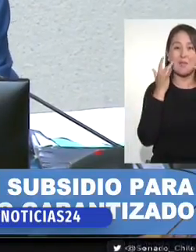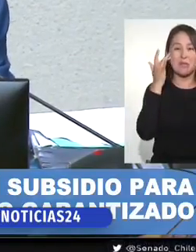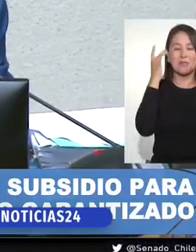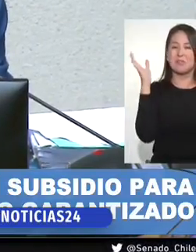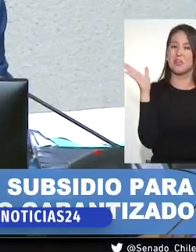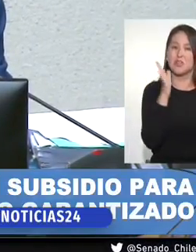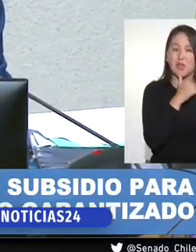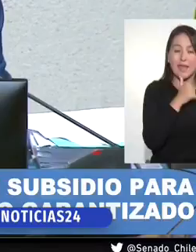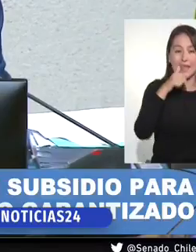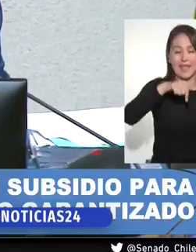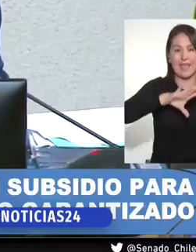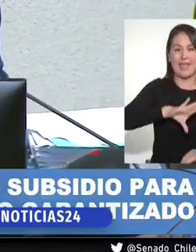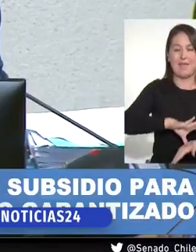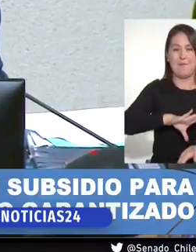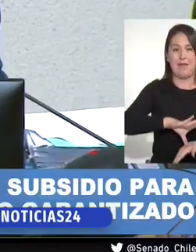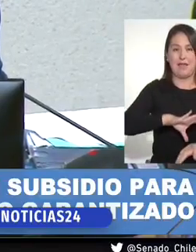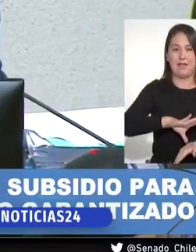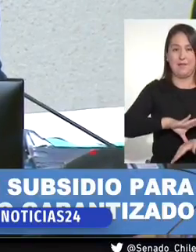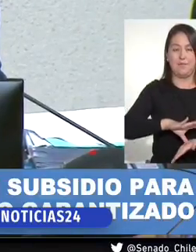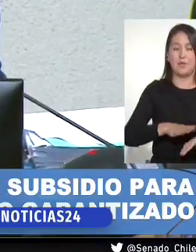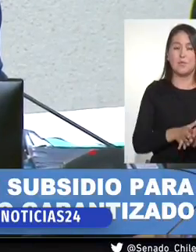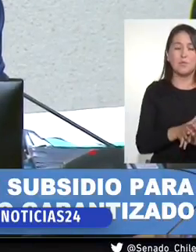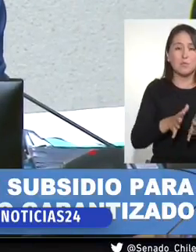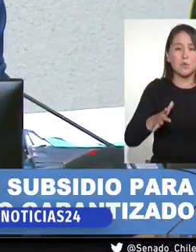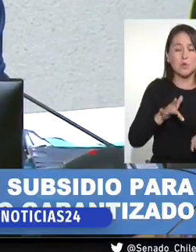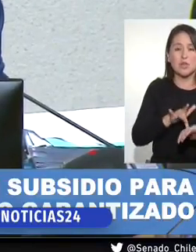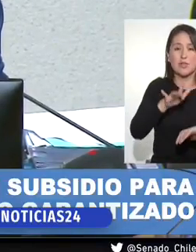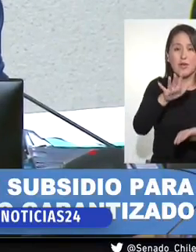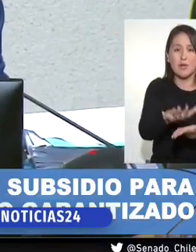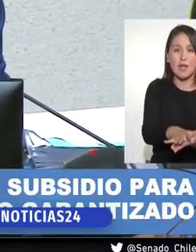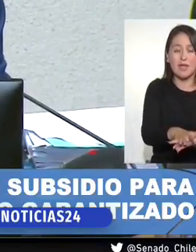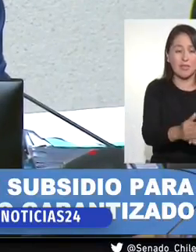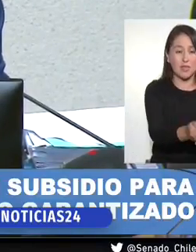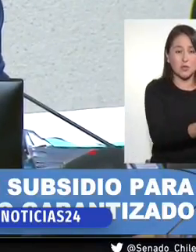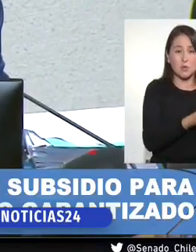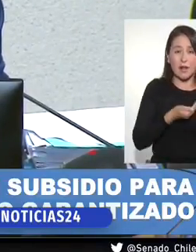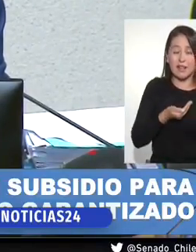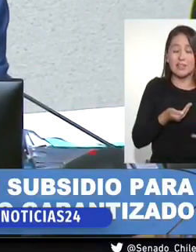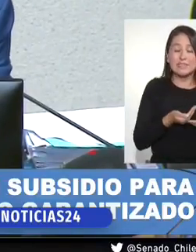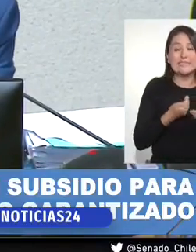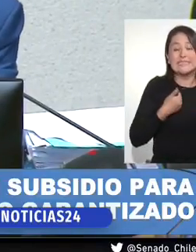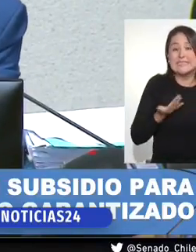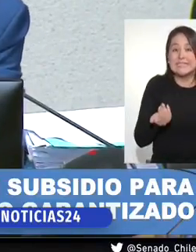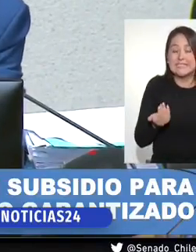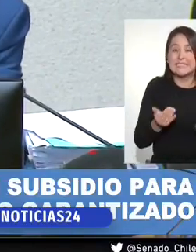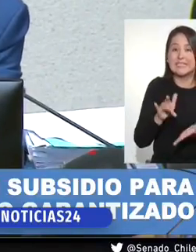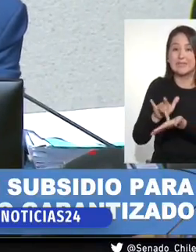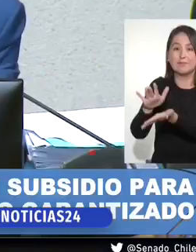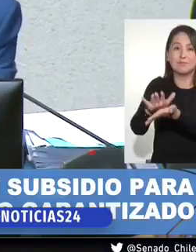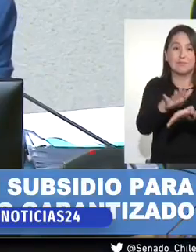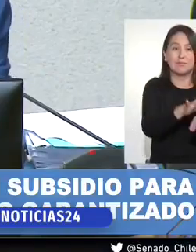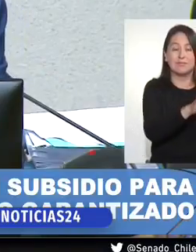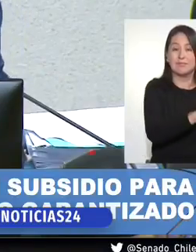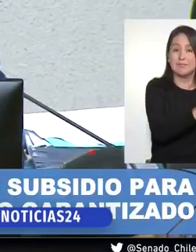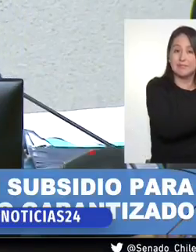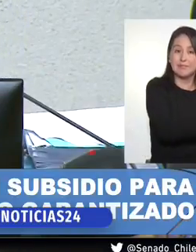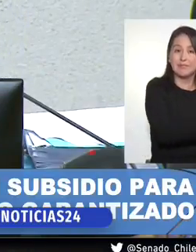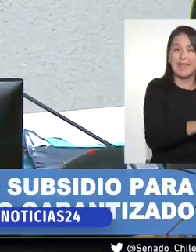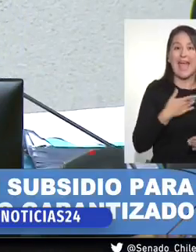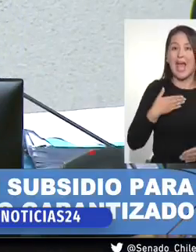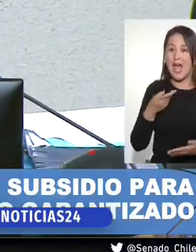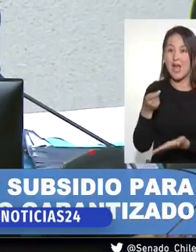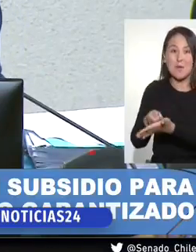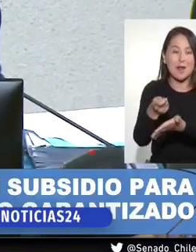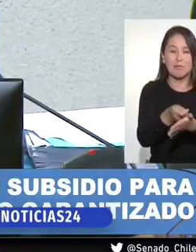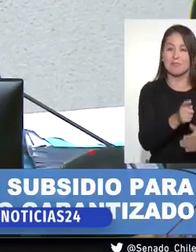hoy. Yo creo que de aquí a un par de horas va a quedar despachado del Senado el ingreso mínimo garantizado en condiciones de votarse mañana en la Cámara de Diputados en tercer trámite.